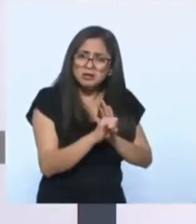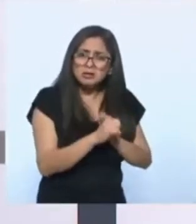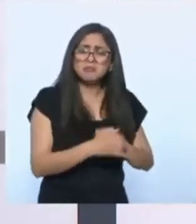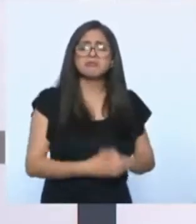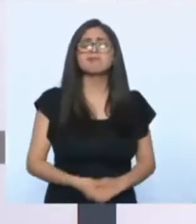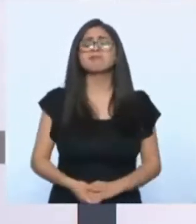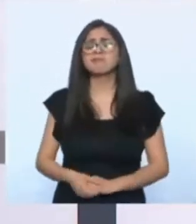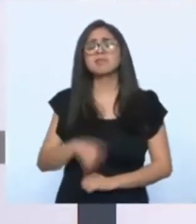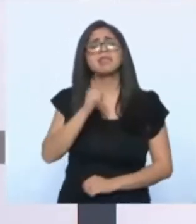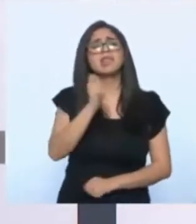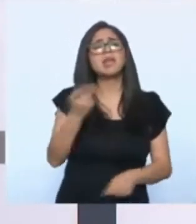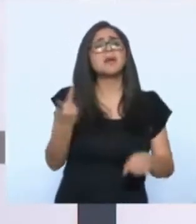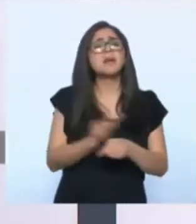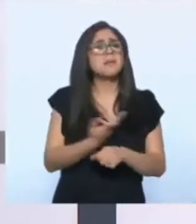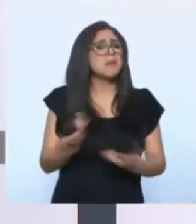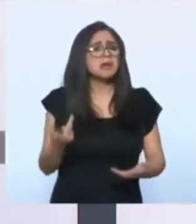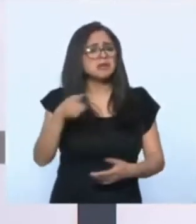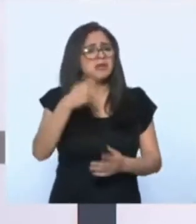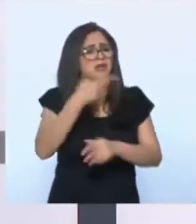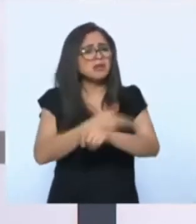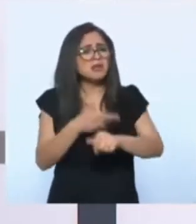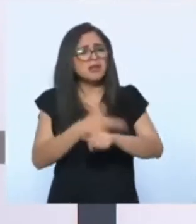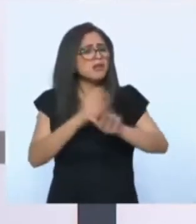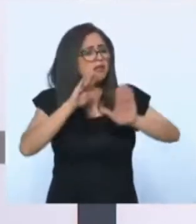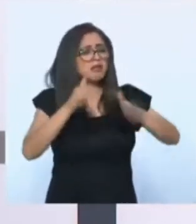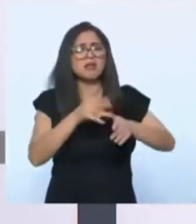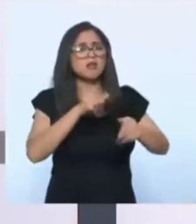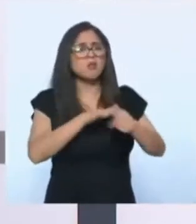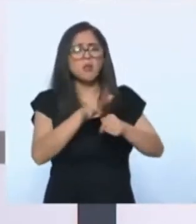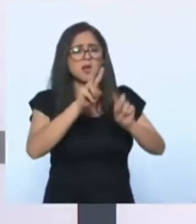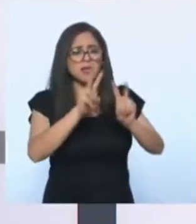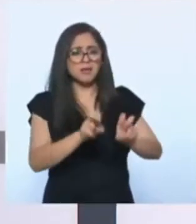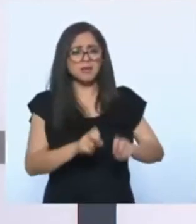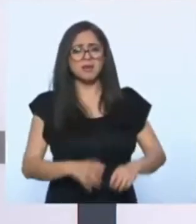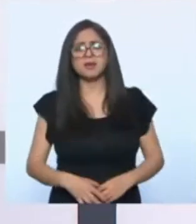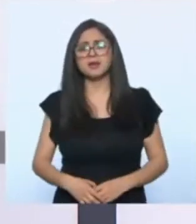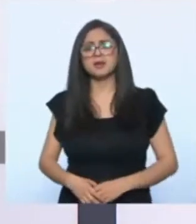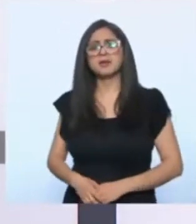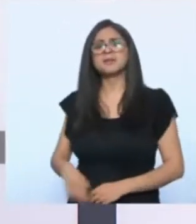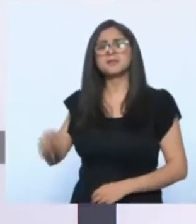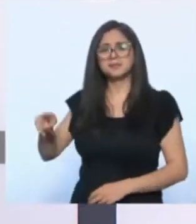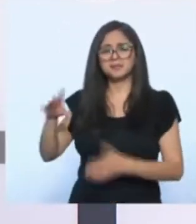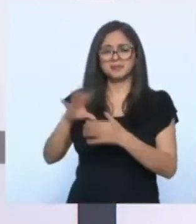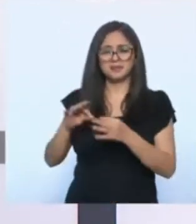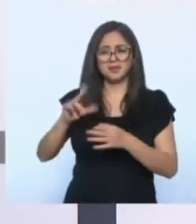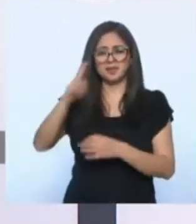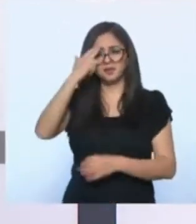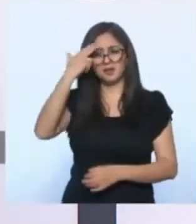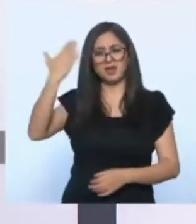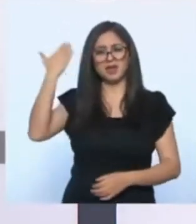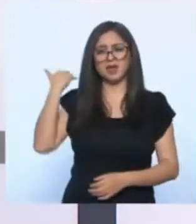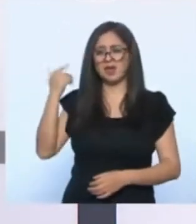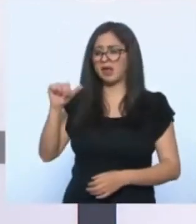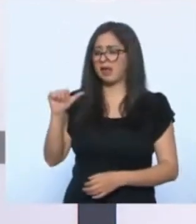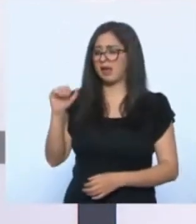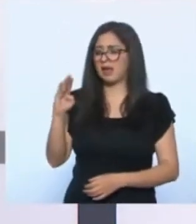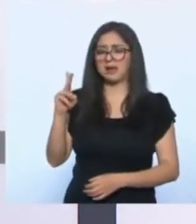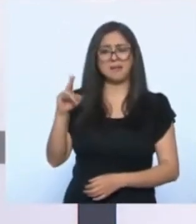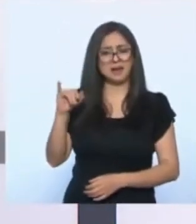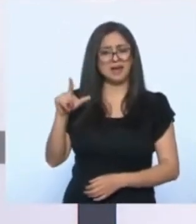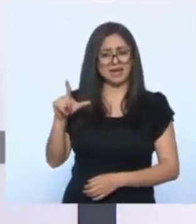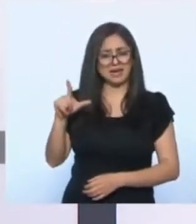ver, por ejemplo, no sé si aquí seguramente sí, hablaron del tema de Abril. Sí, ¿no? sí. En el momento en el que